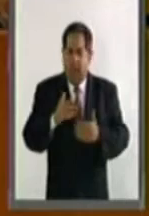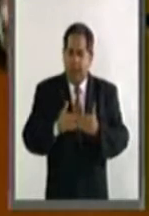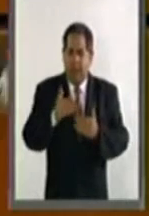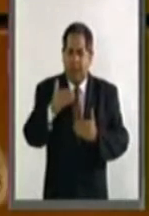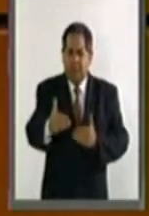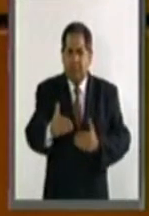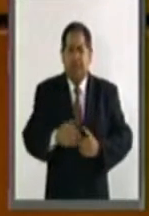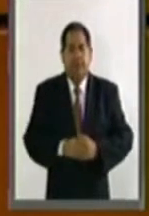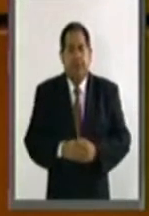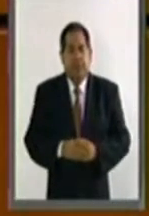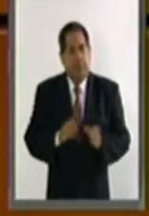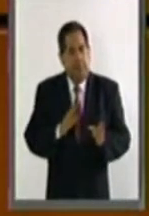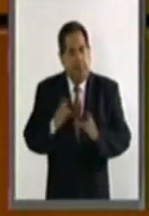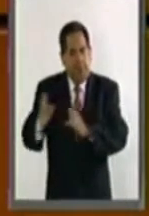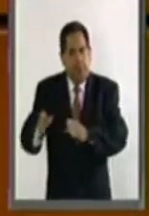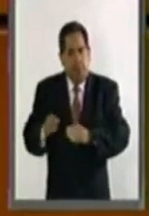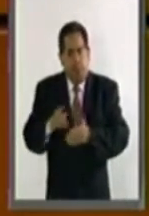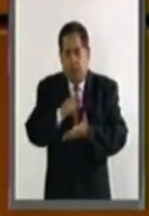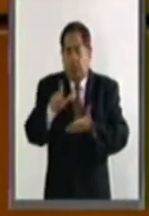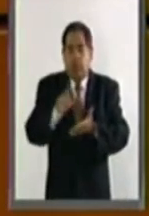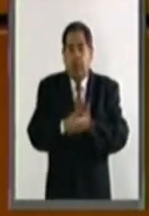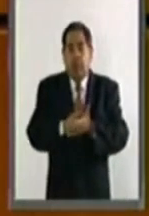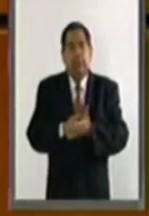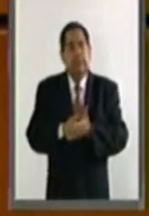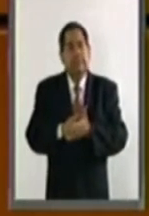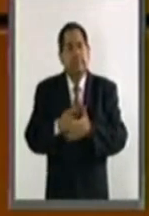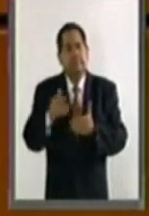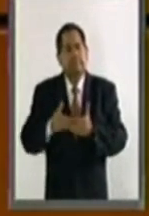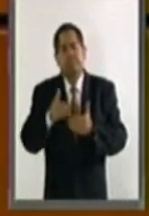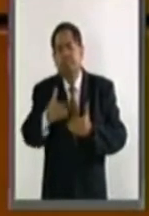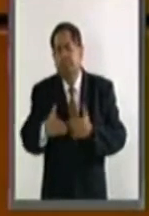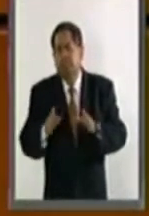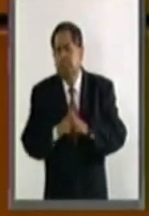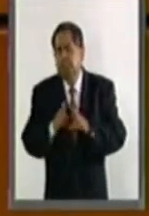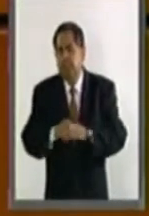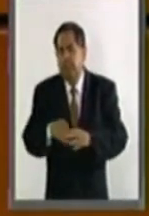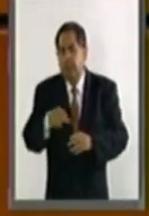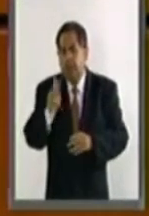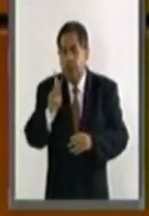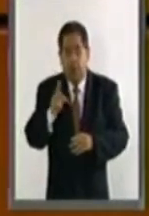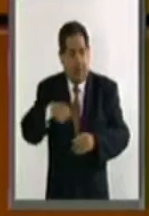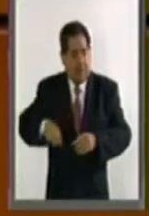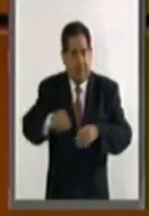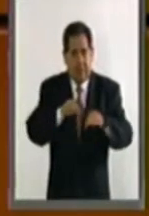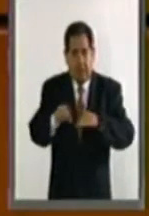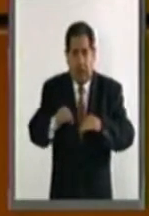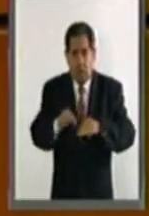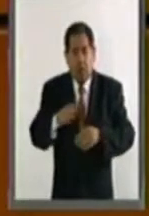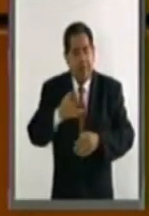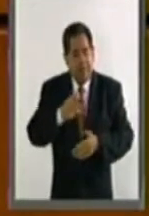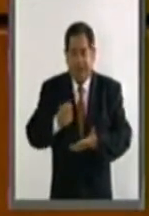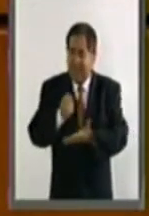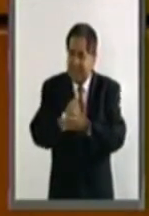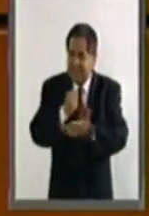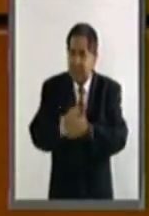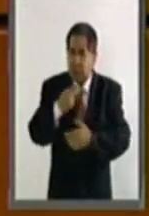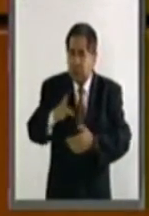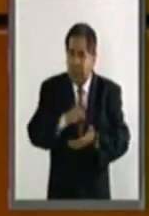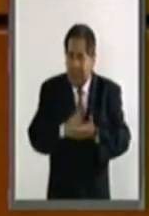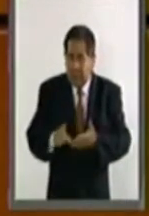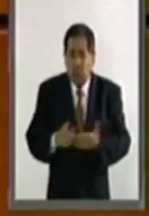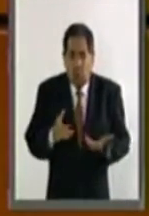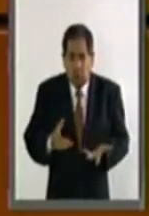avance. Por otra parte, esa ley no podrá tener un gran avance si los trabajadores no exigen sus derechos, si